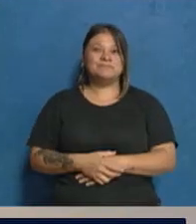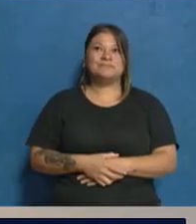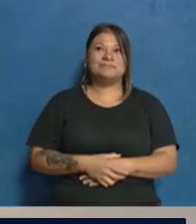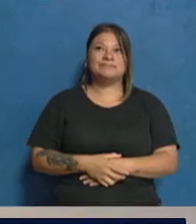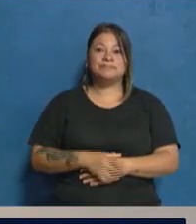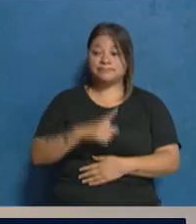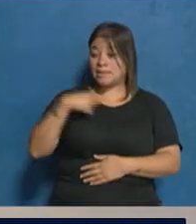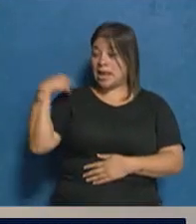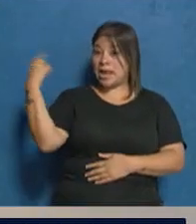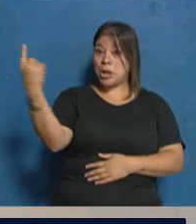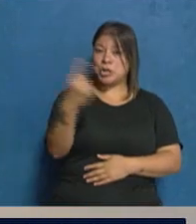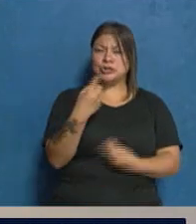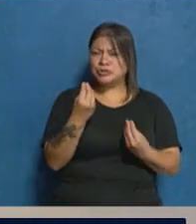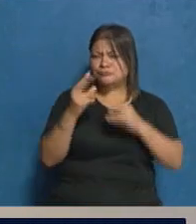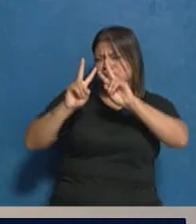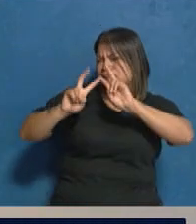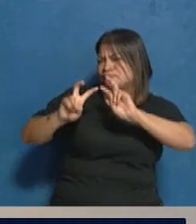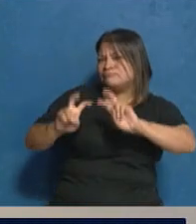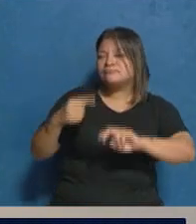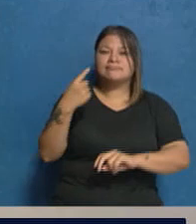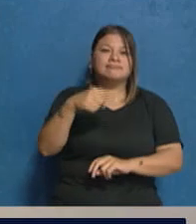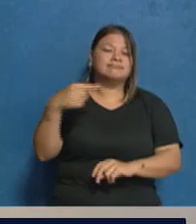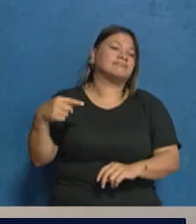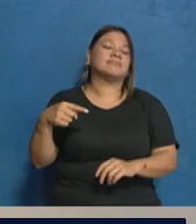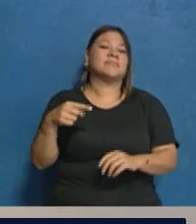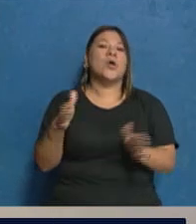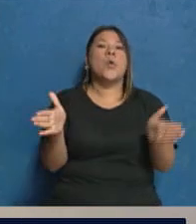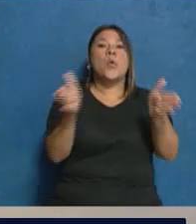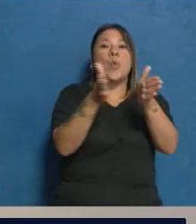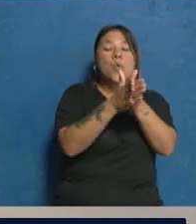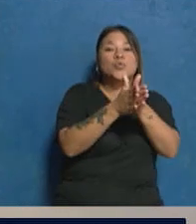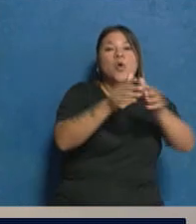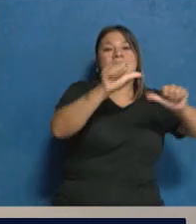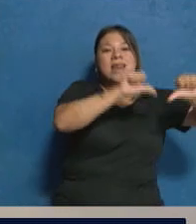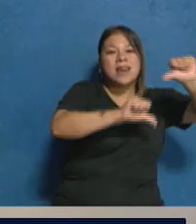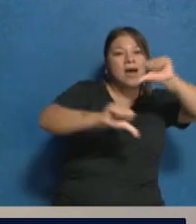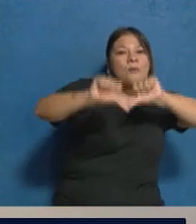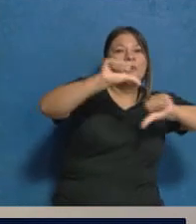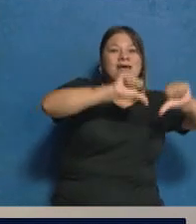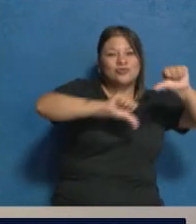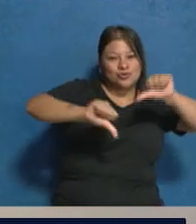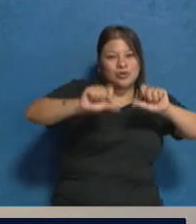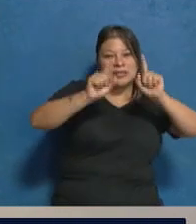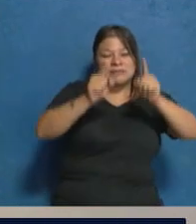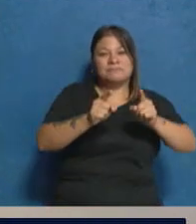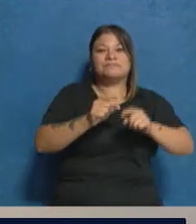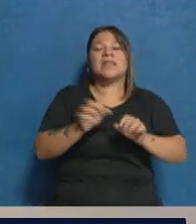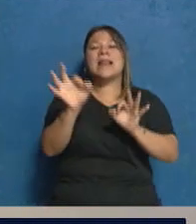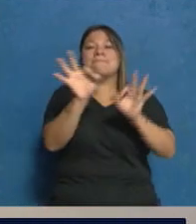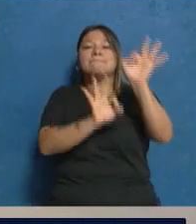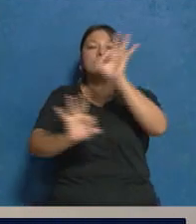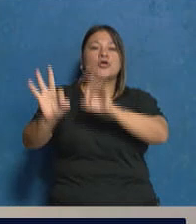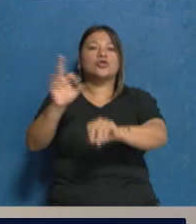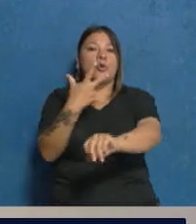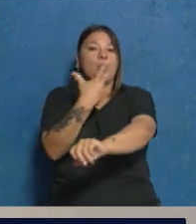lo que nosotros hacemos, como si otros laboratorios en el mundo, es el proyecto de una vacuna, pero